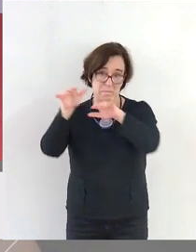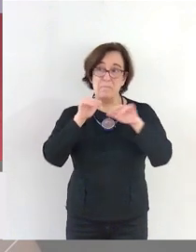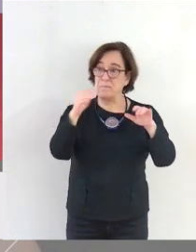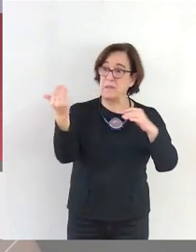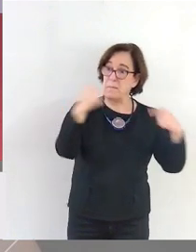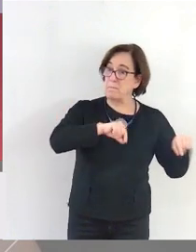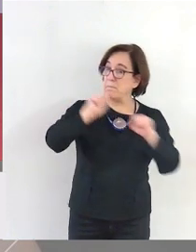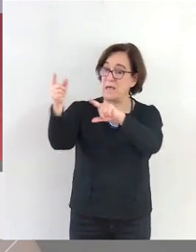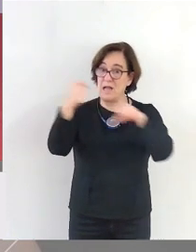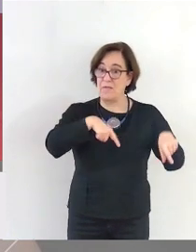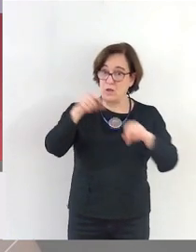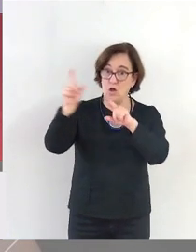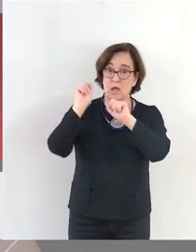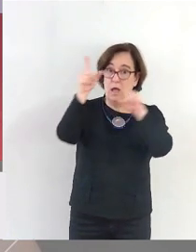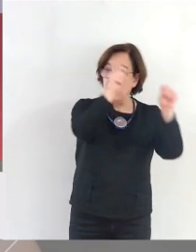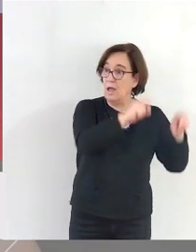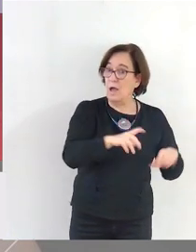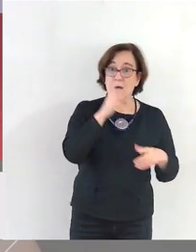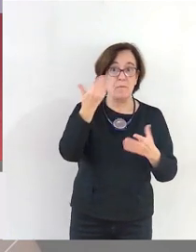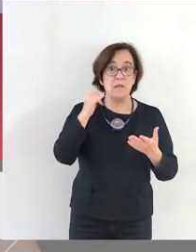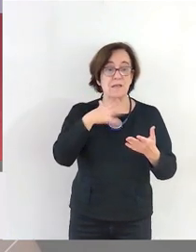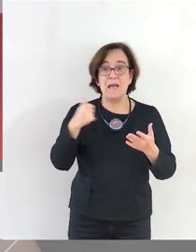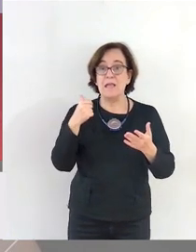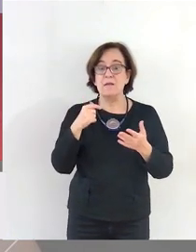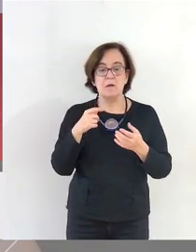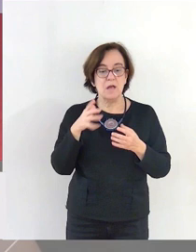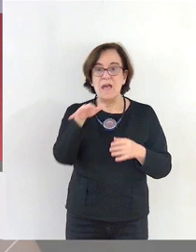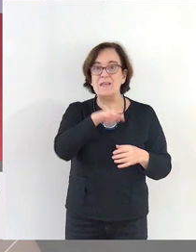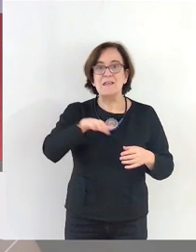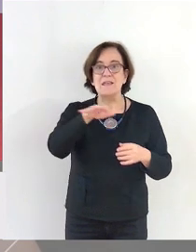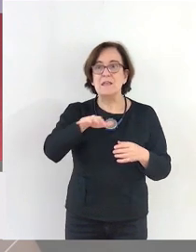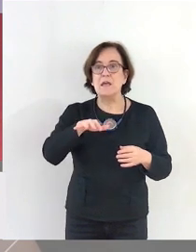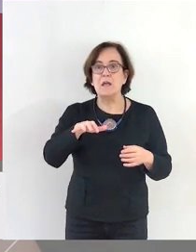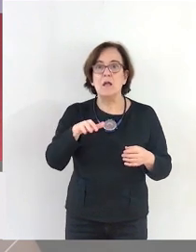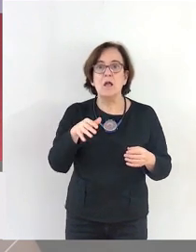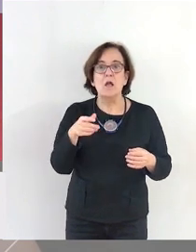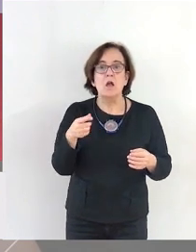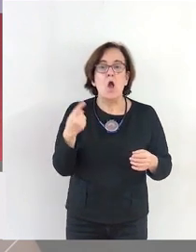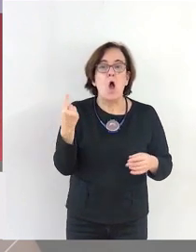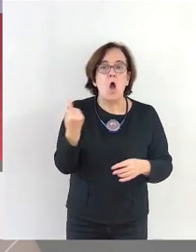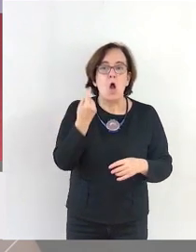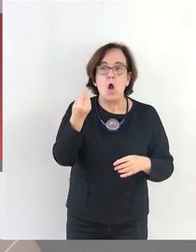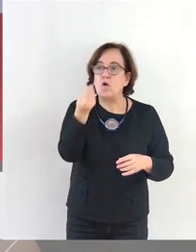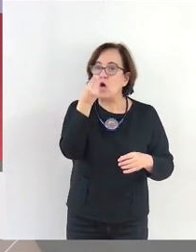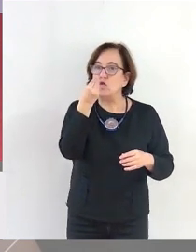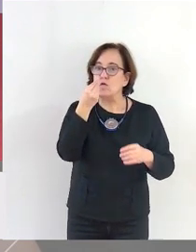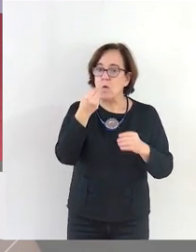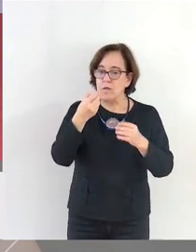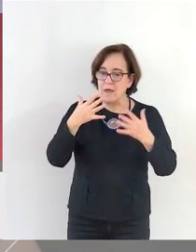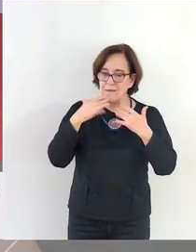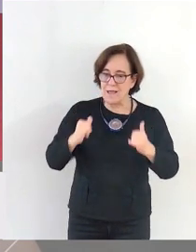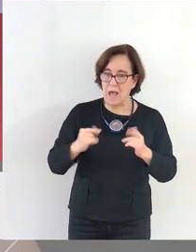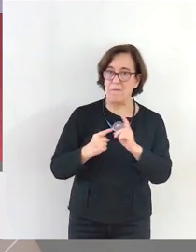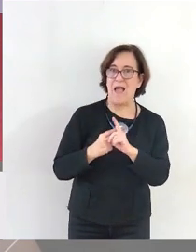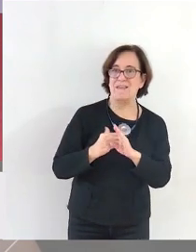migraciones es que las migraciones quieren trasladarse a sitios donde el consumo individual de energía sea más alto